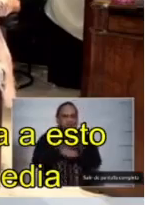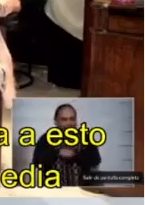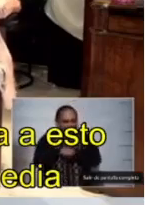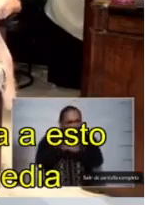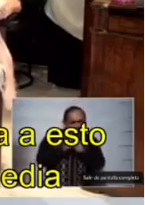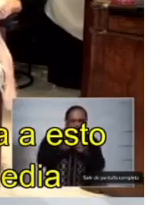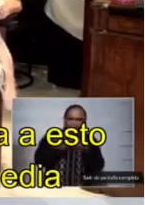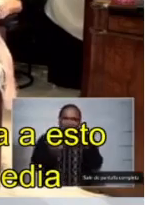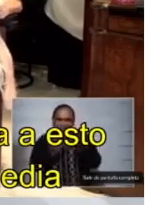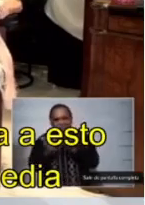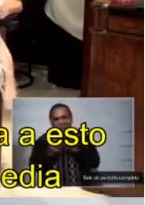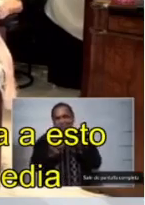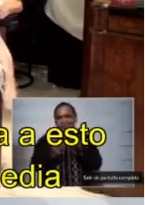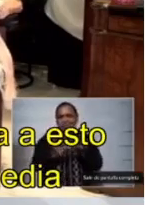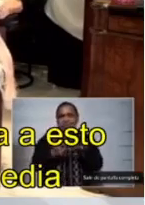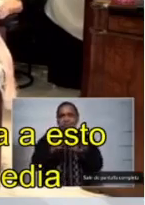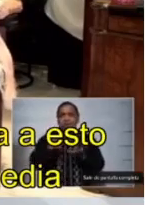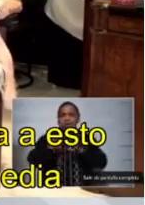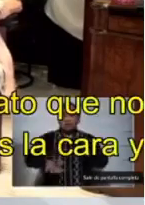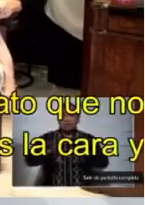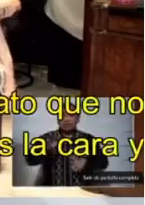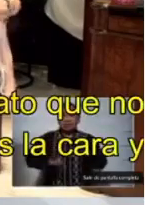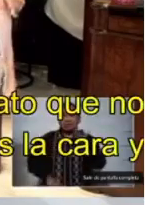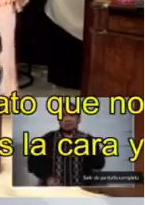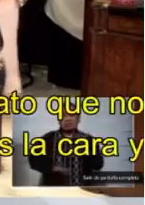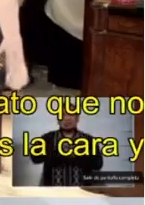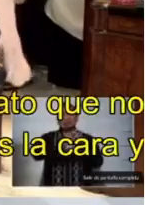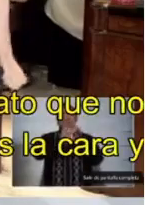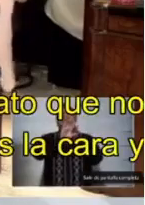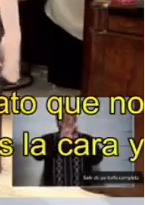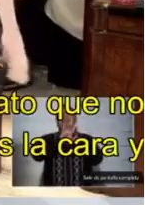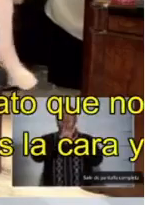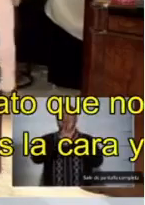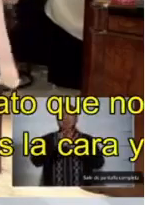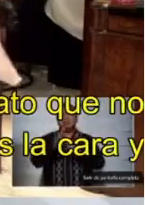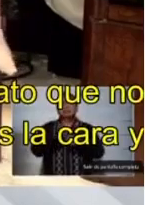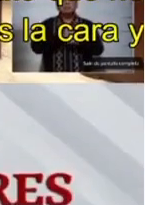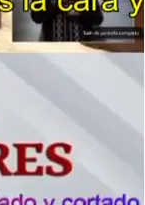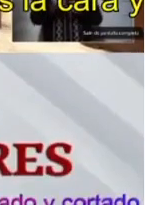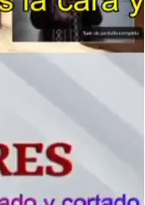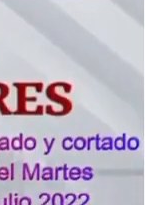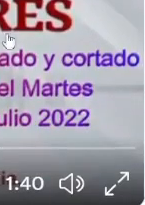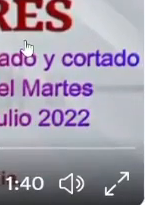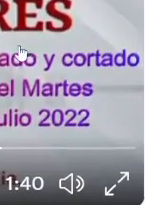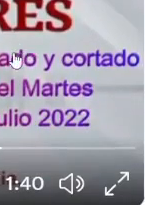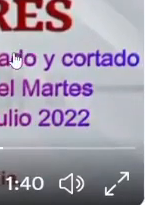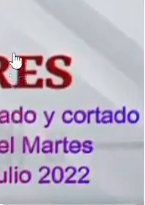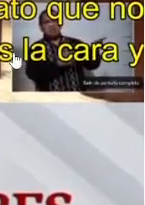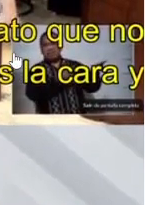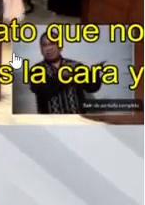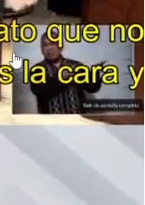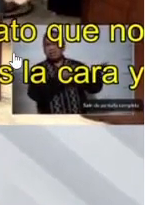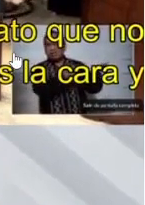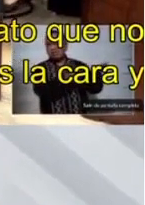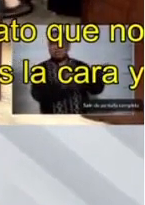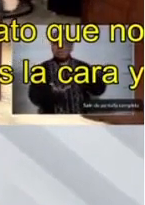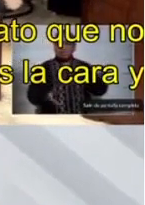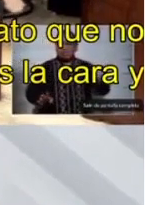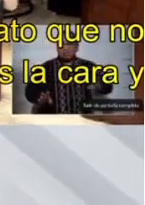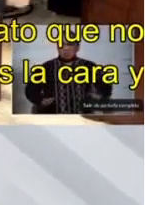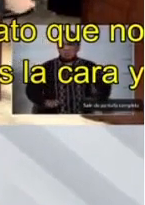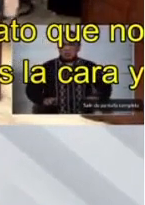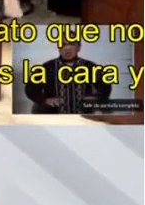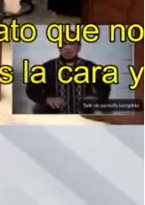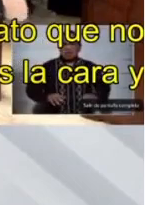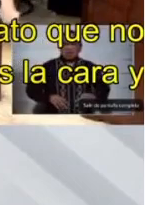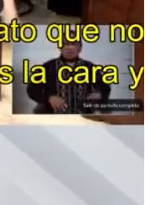sea ágil es una tragedia es una tragedia tener a un hombre mentecato que no tiene ningún escrúpulo tenerlo aquí viéndonos